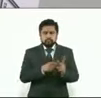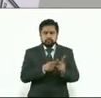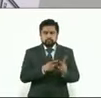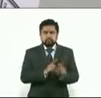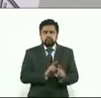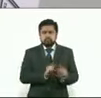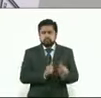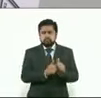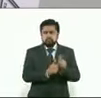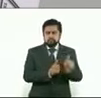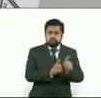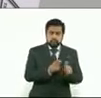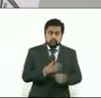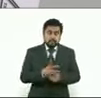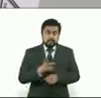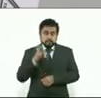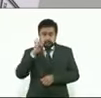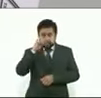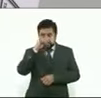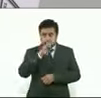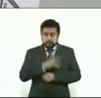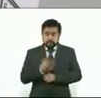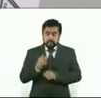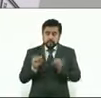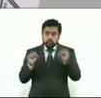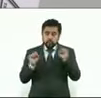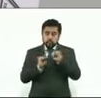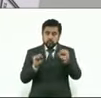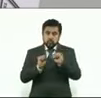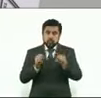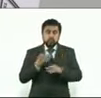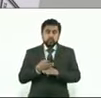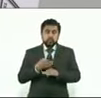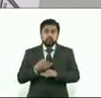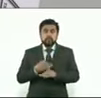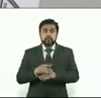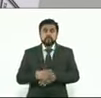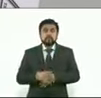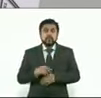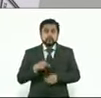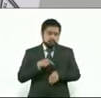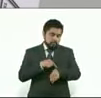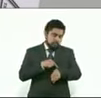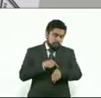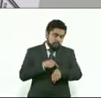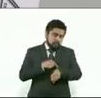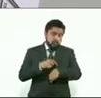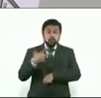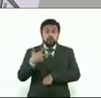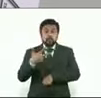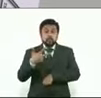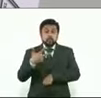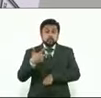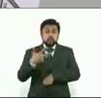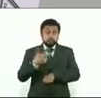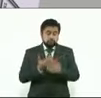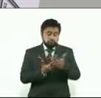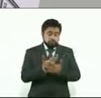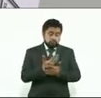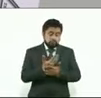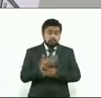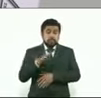desgastante, muy fuerte, que se está desarrollando y que pues ya son las 8 de la mañana con 19 minutos, así que ya